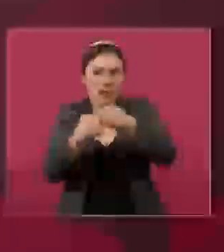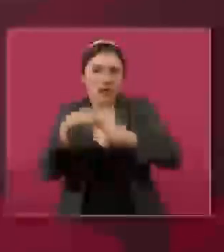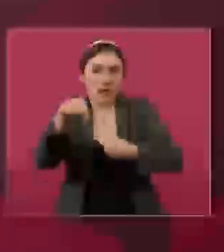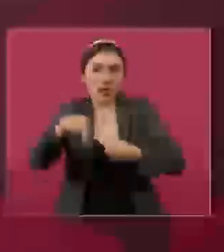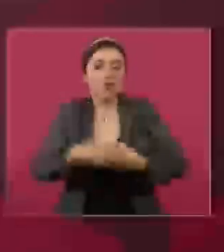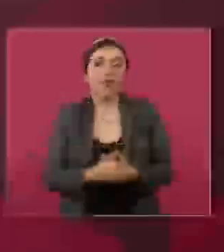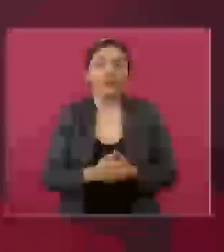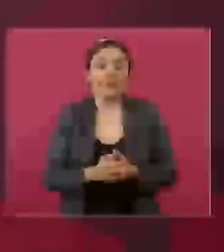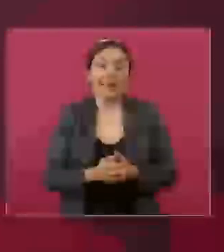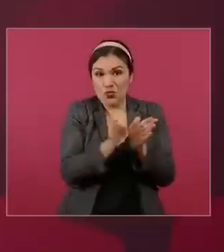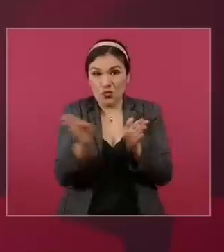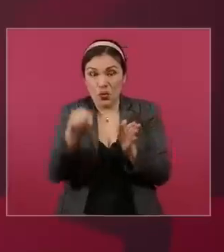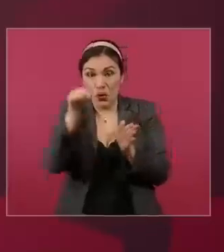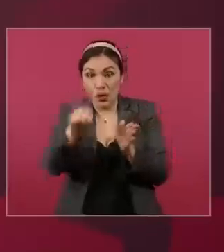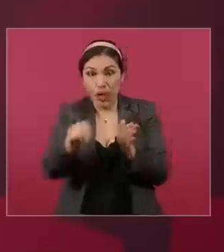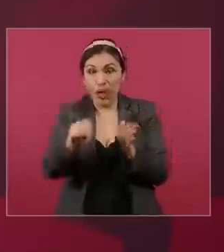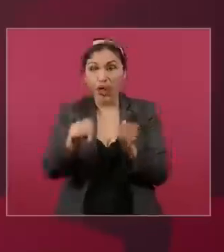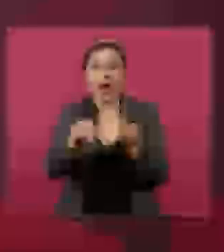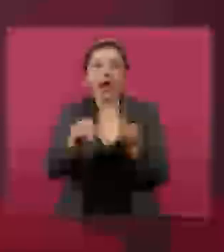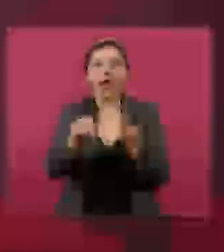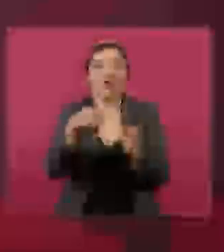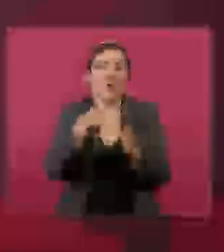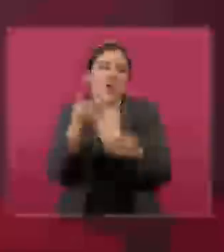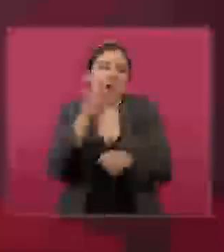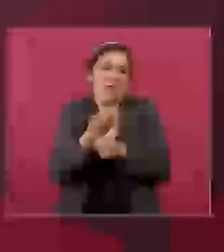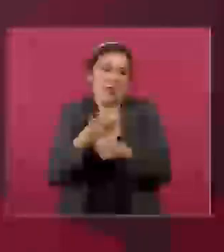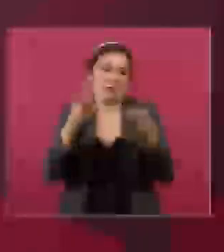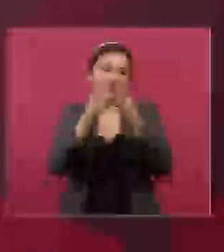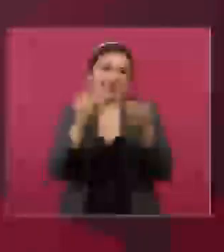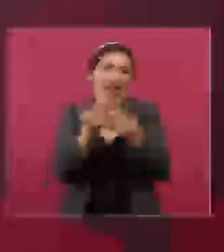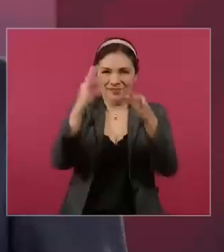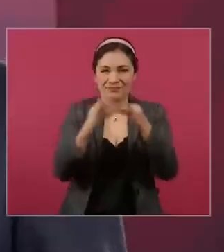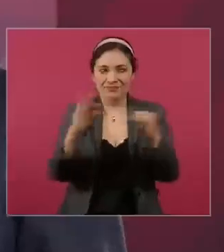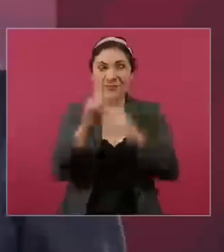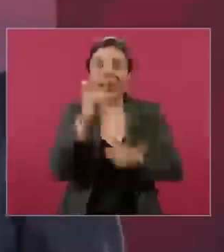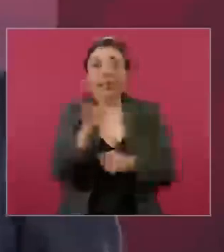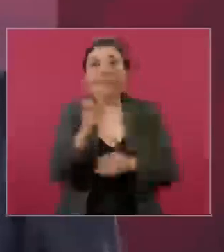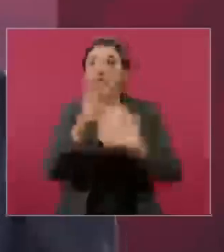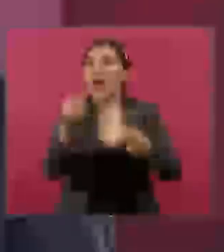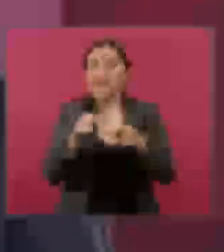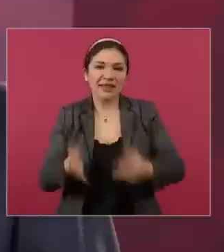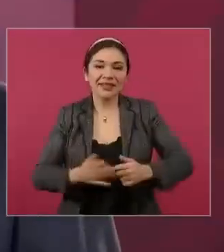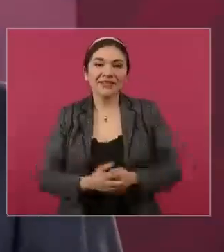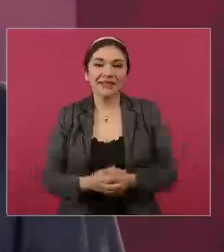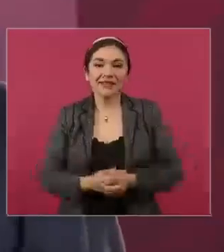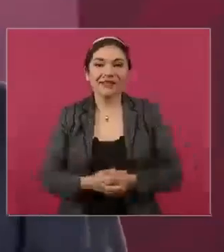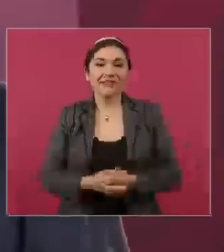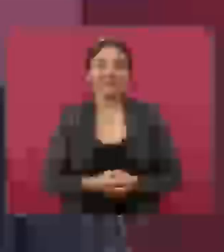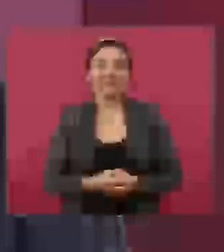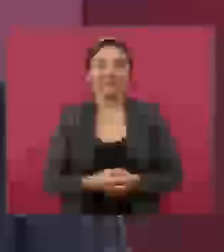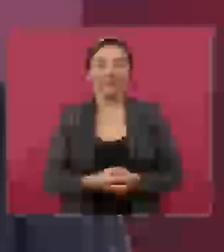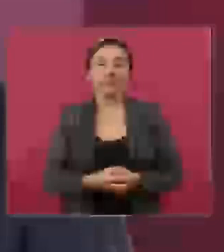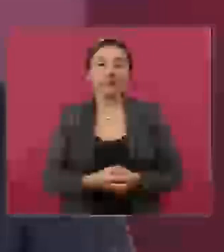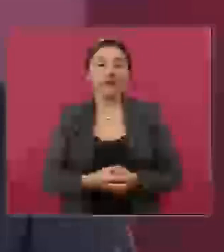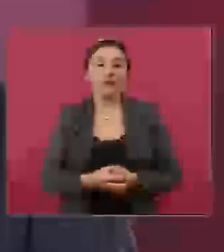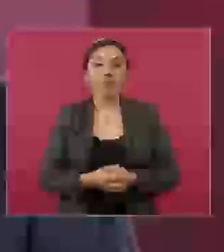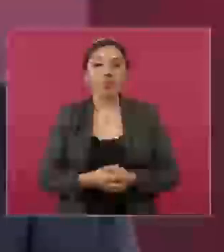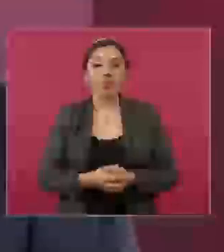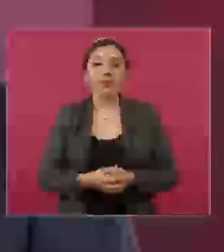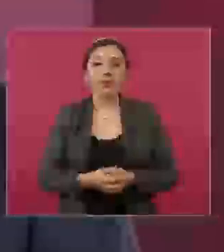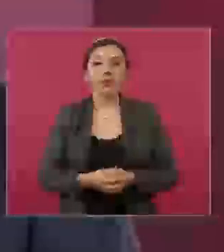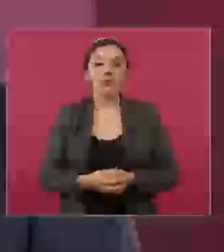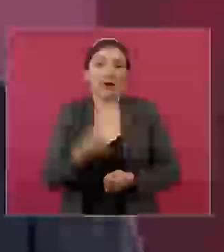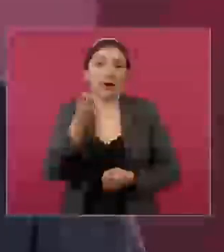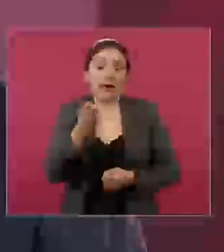Ese subtramo 2, adelanto, ya prácticamente está terminado. Ya se debe